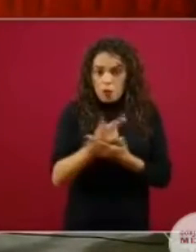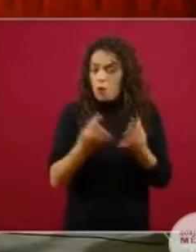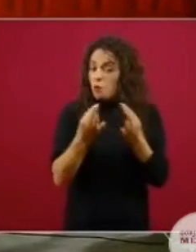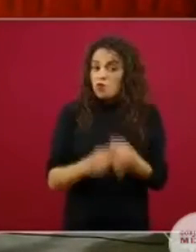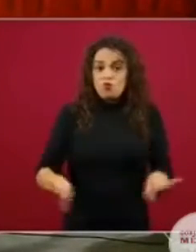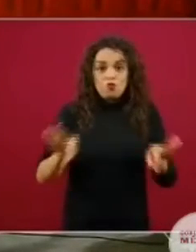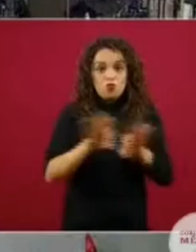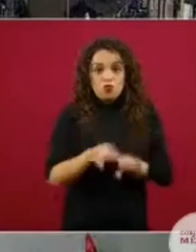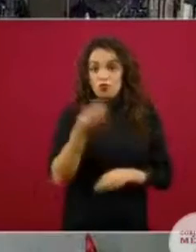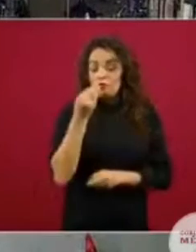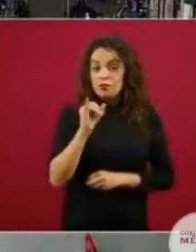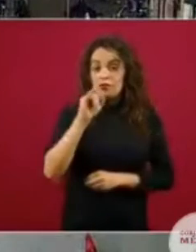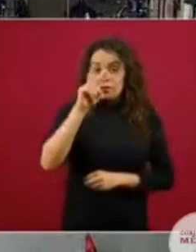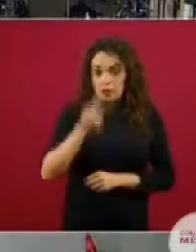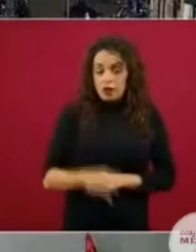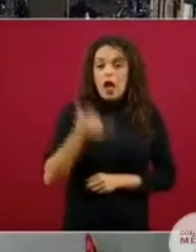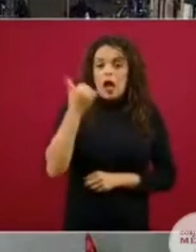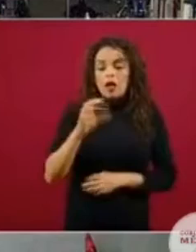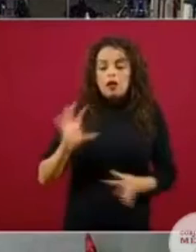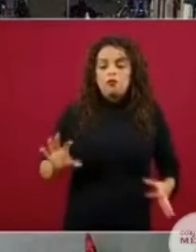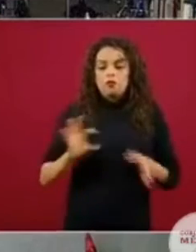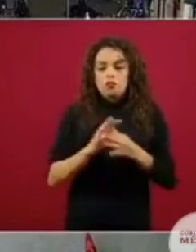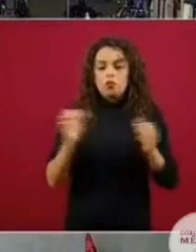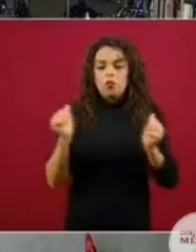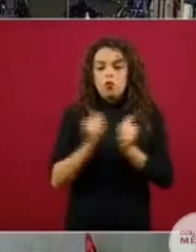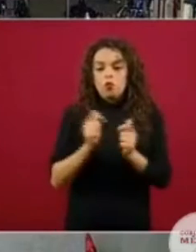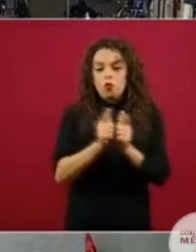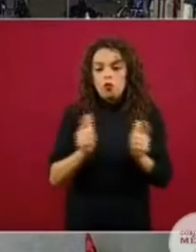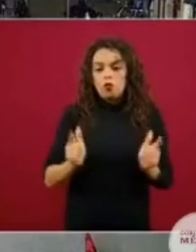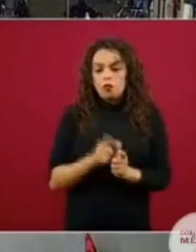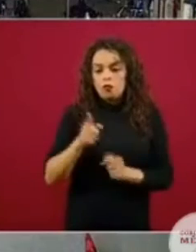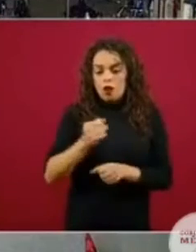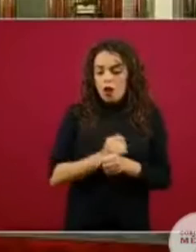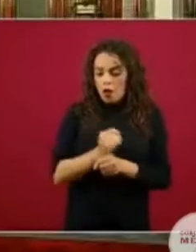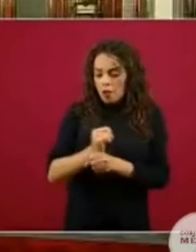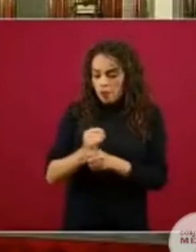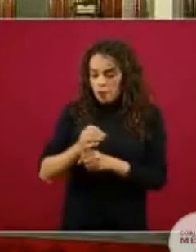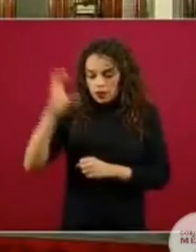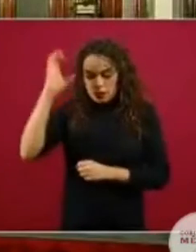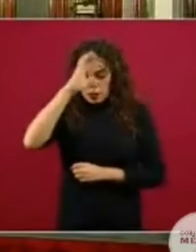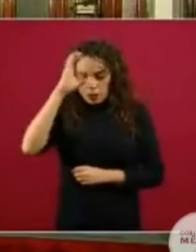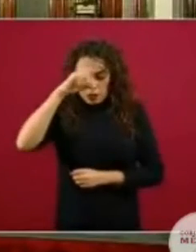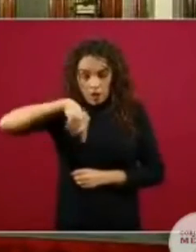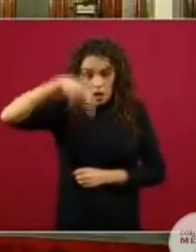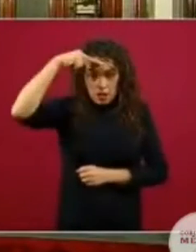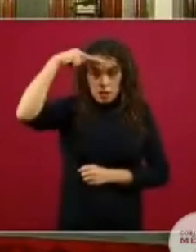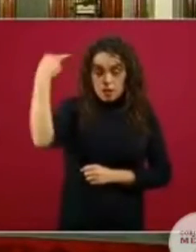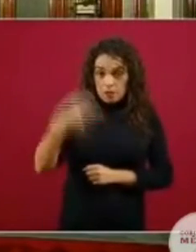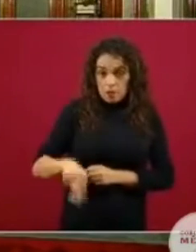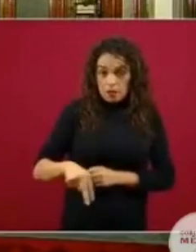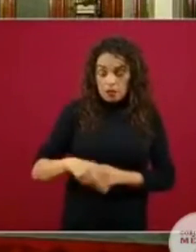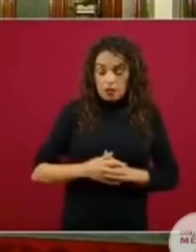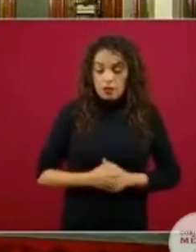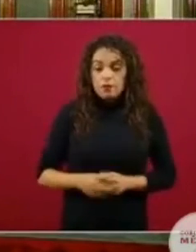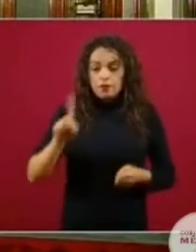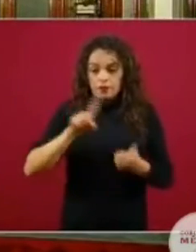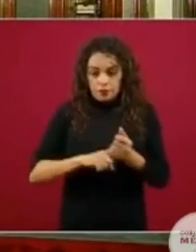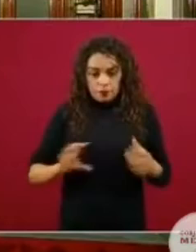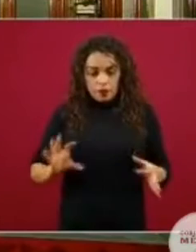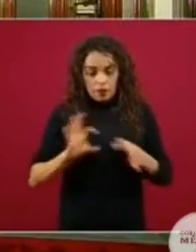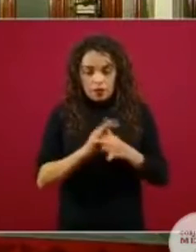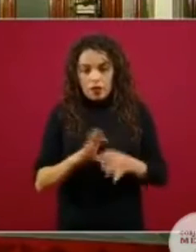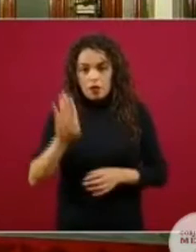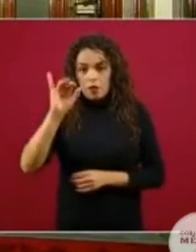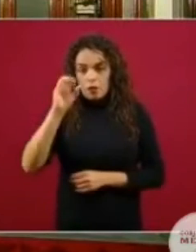enlace con grupos de investigación y la comunidad científica de méxico orientada a temas de biomedicina y de salud